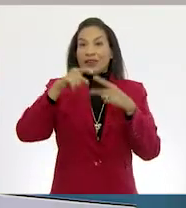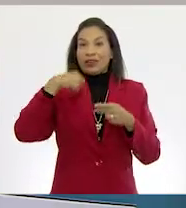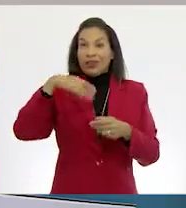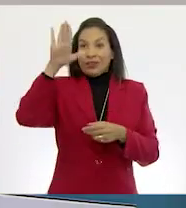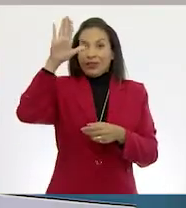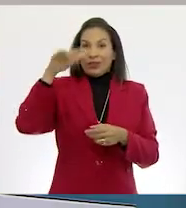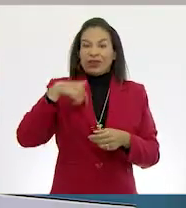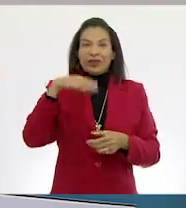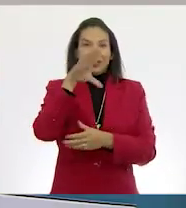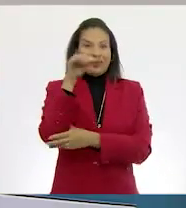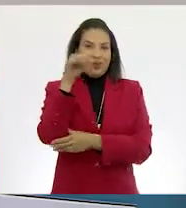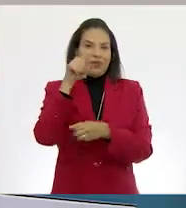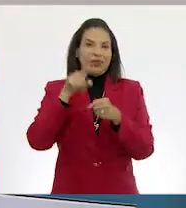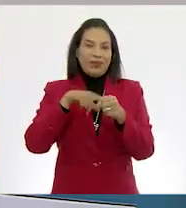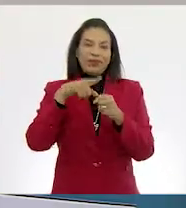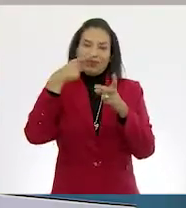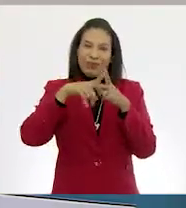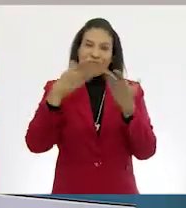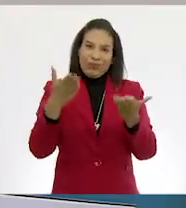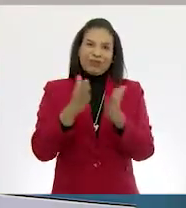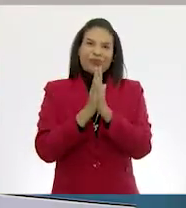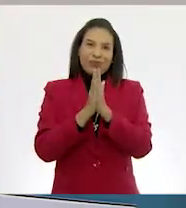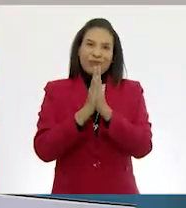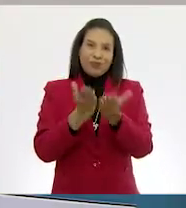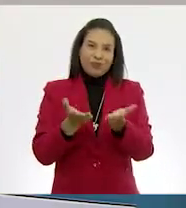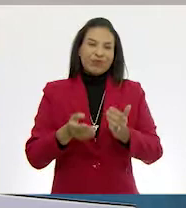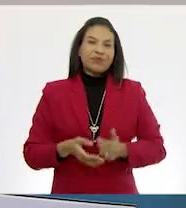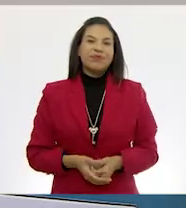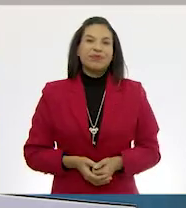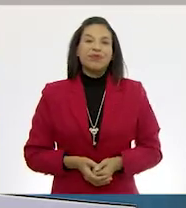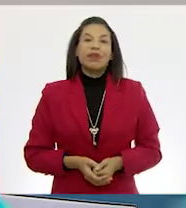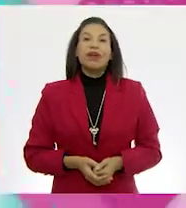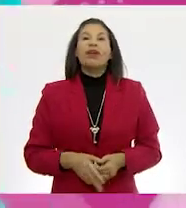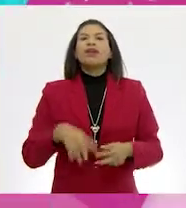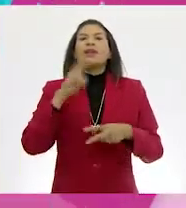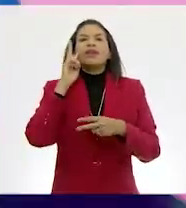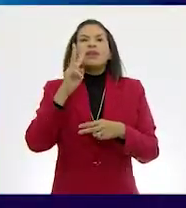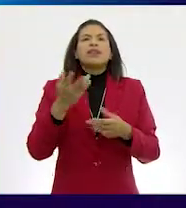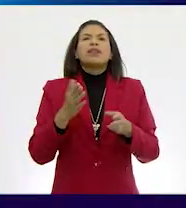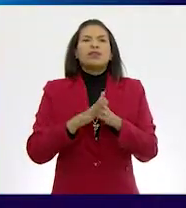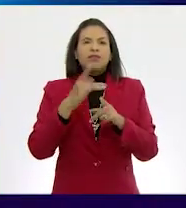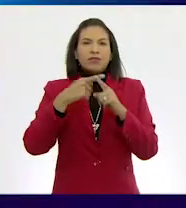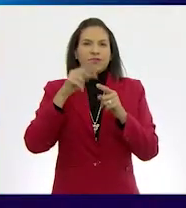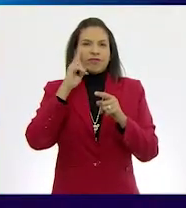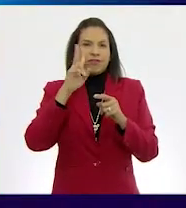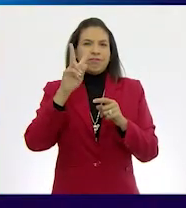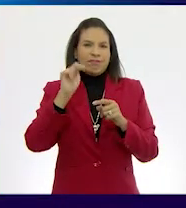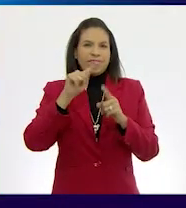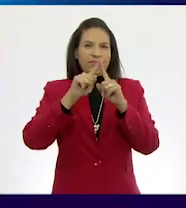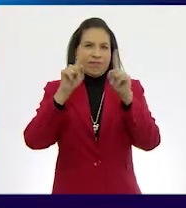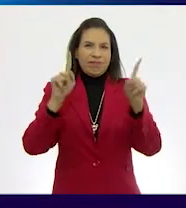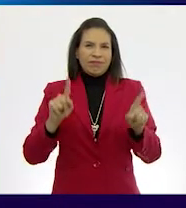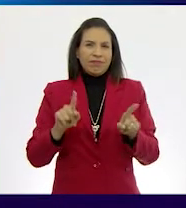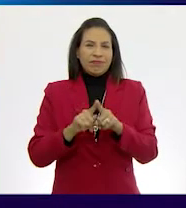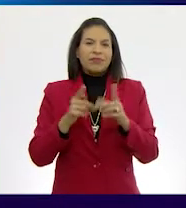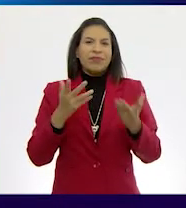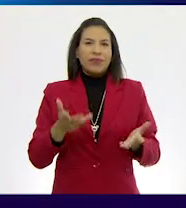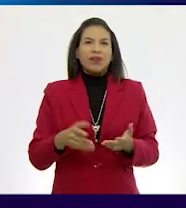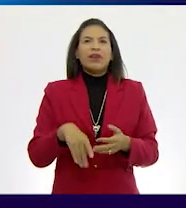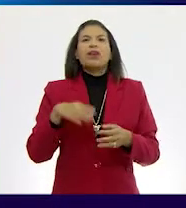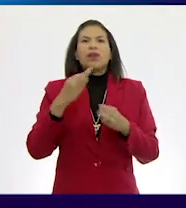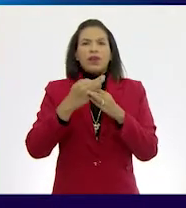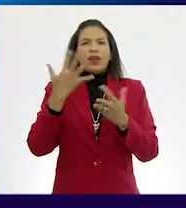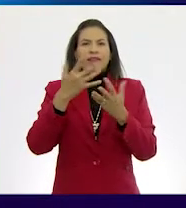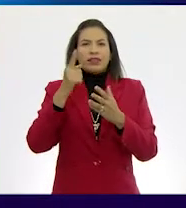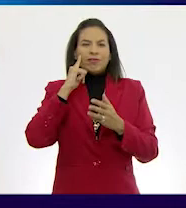maestra comienza por favor y vamos a ver en pantalla y vamos a